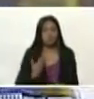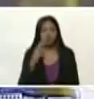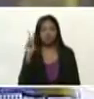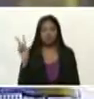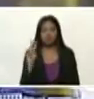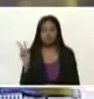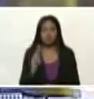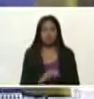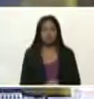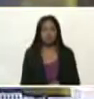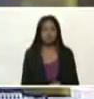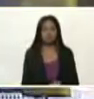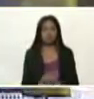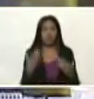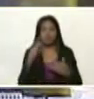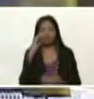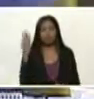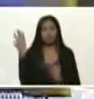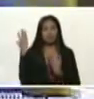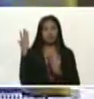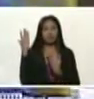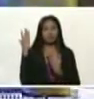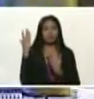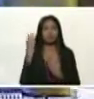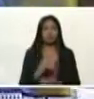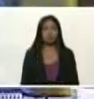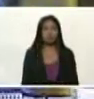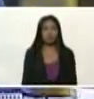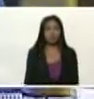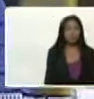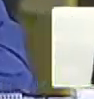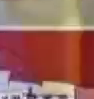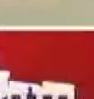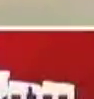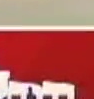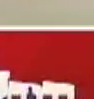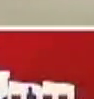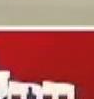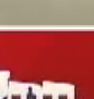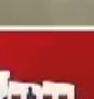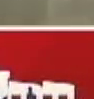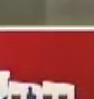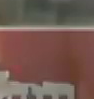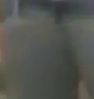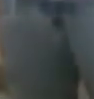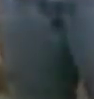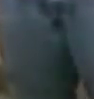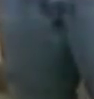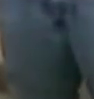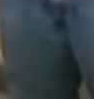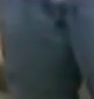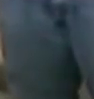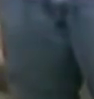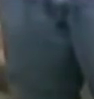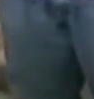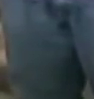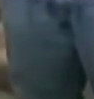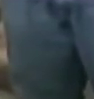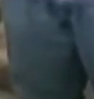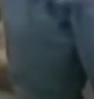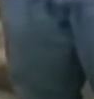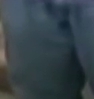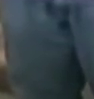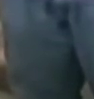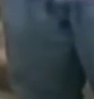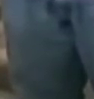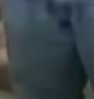Venezuela! ¡Adelante, Yelitza Santaella! Saludos, presidente. Nos encontramos en Monagas, acá